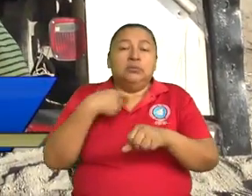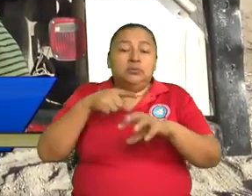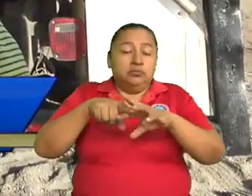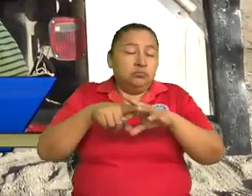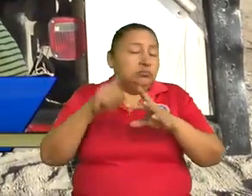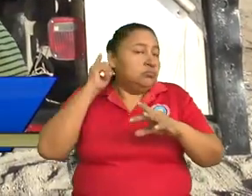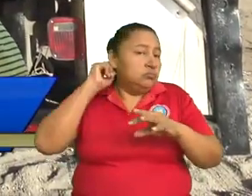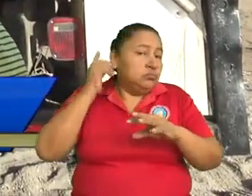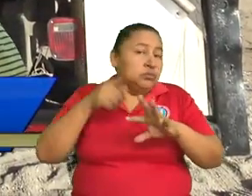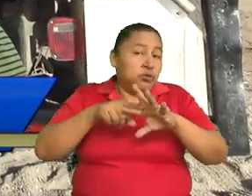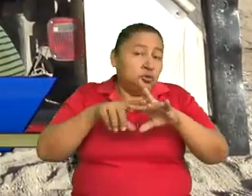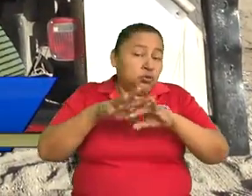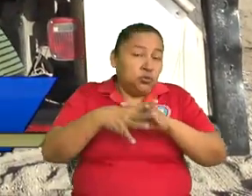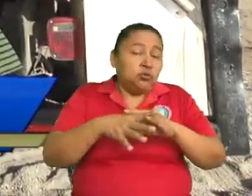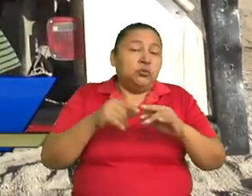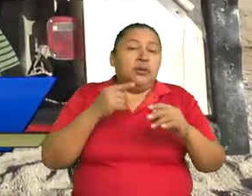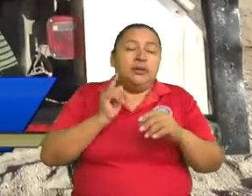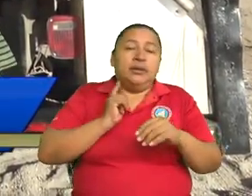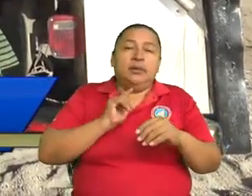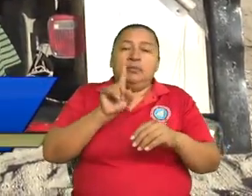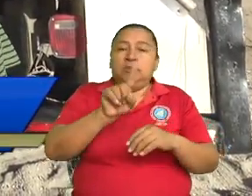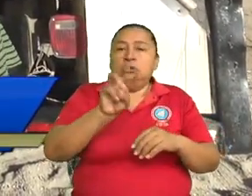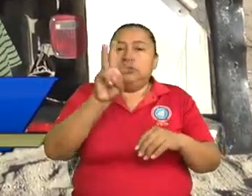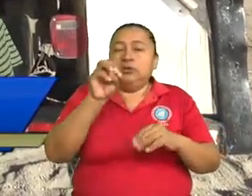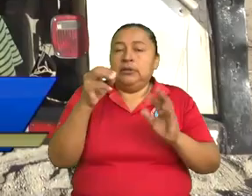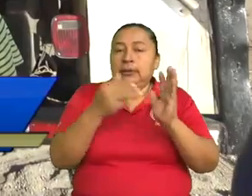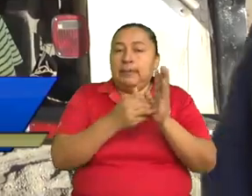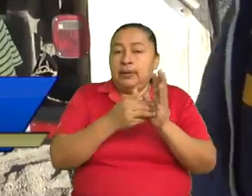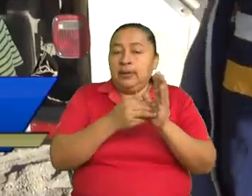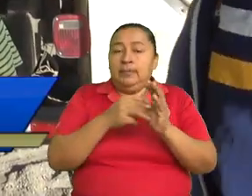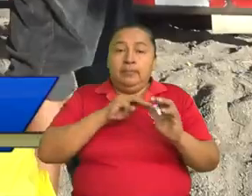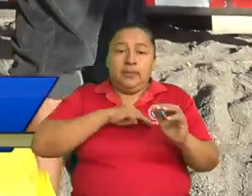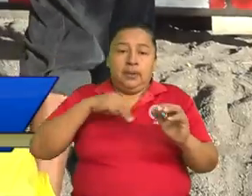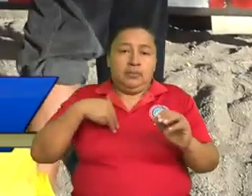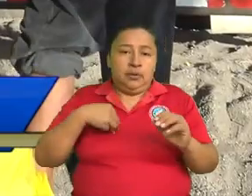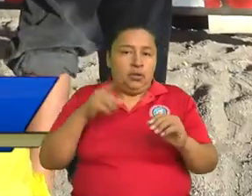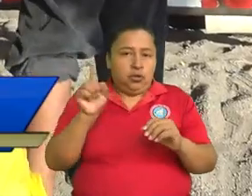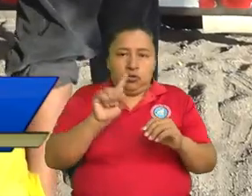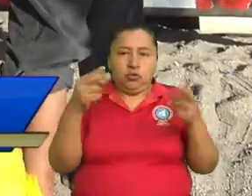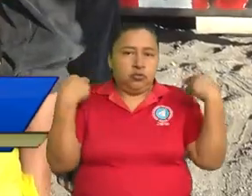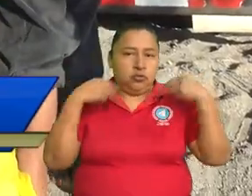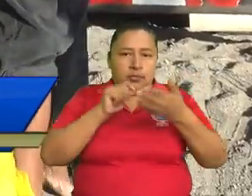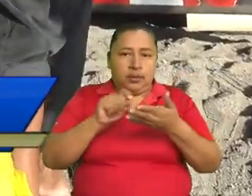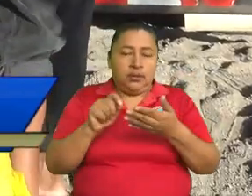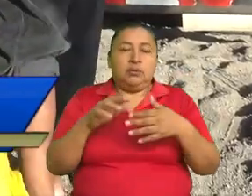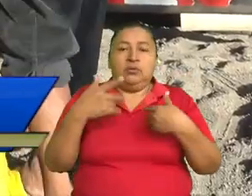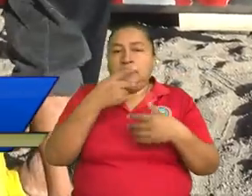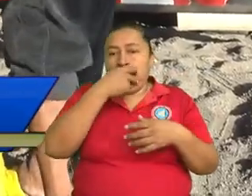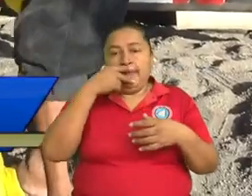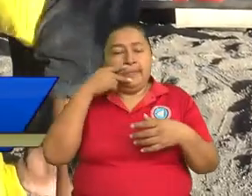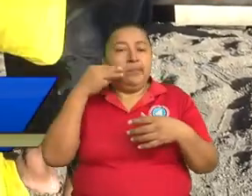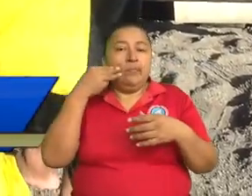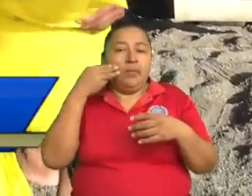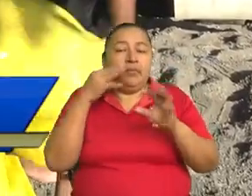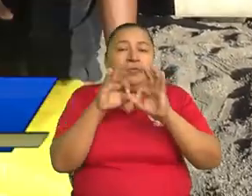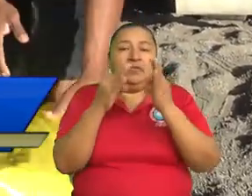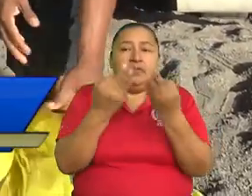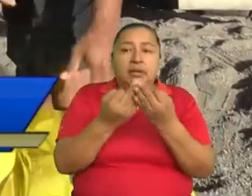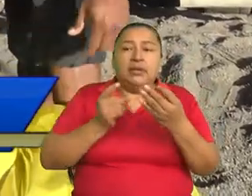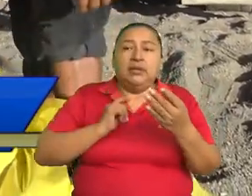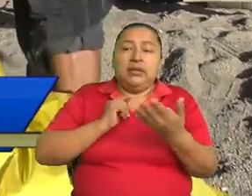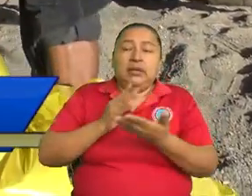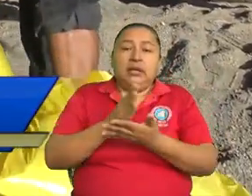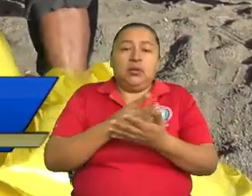socioemocional. Tenemos más de 130,000 miembros de comunidades educativas, y no son maestros nada más, son padres y madres de familia que tienen